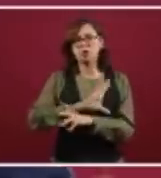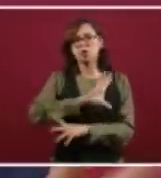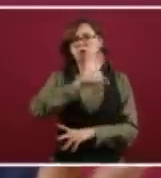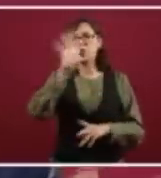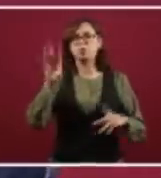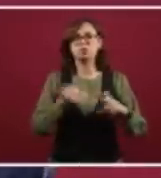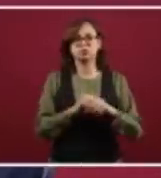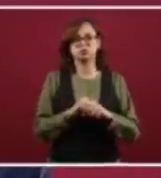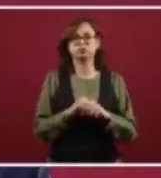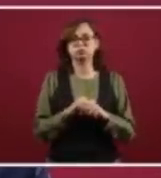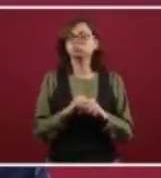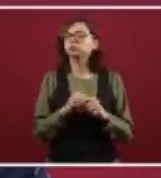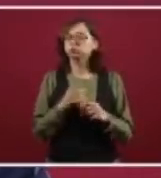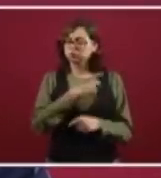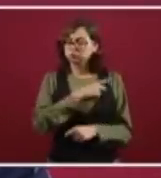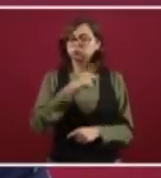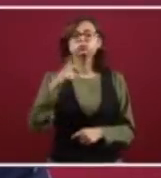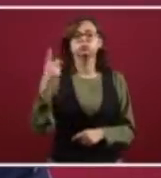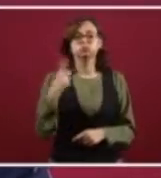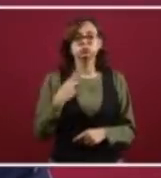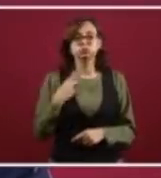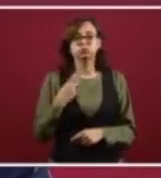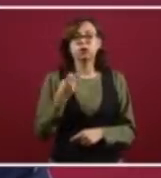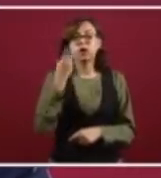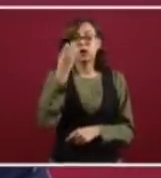creó una empresa